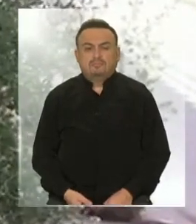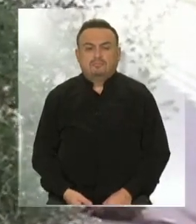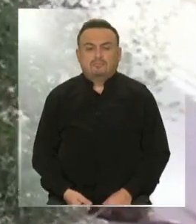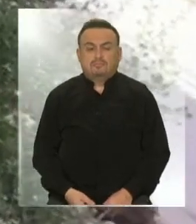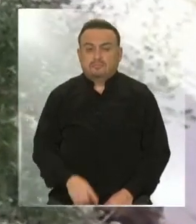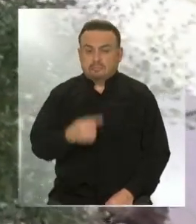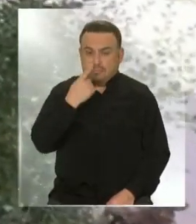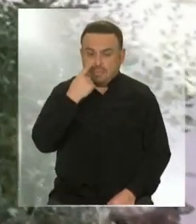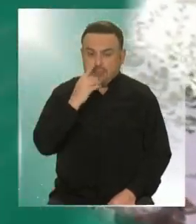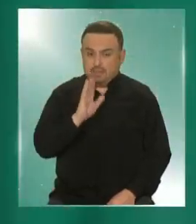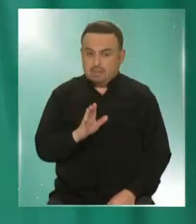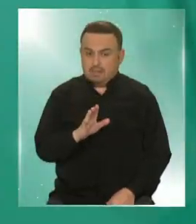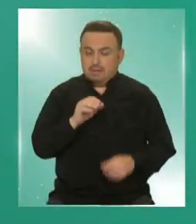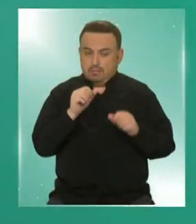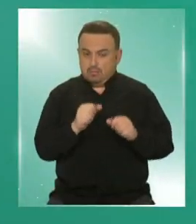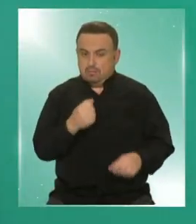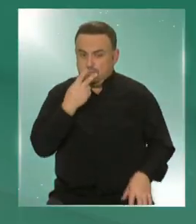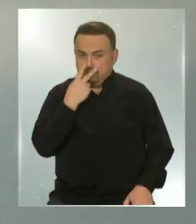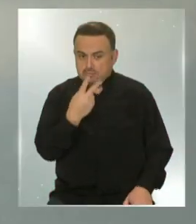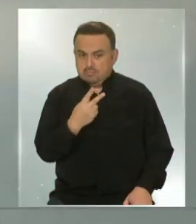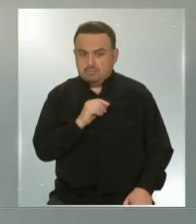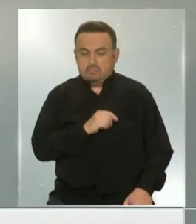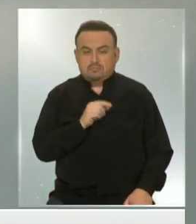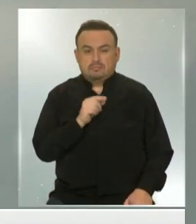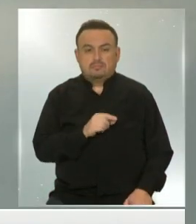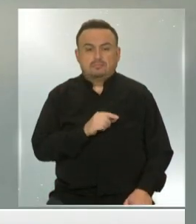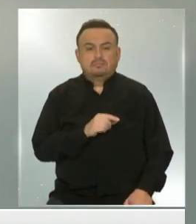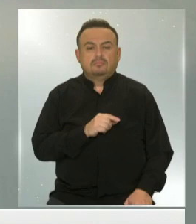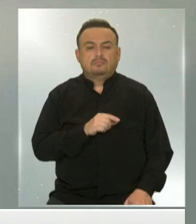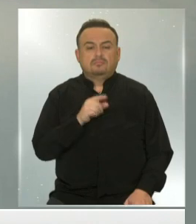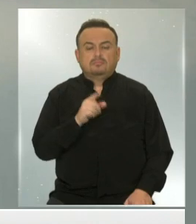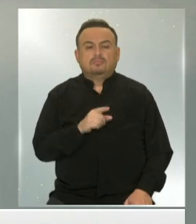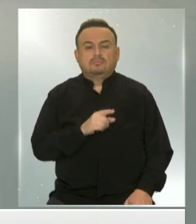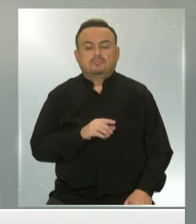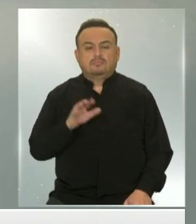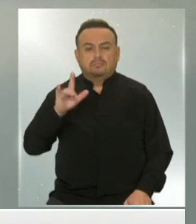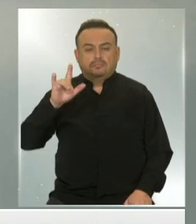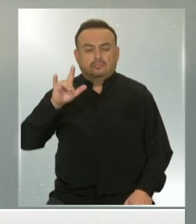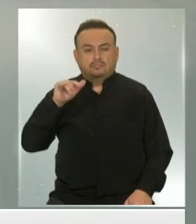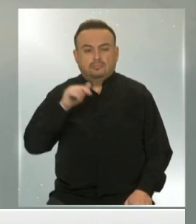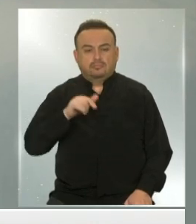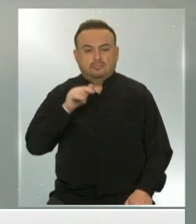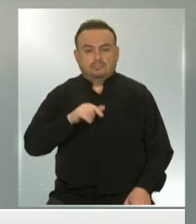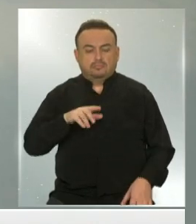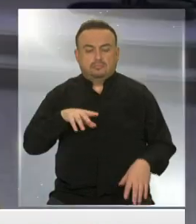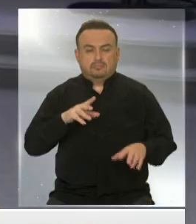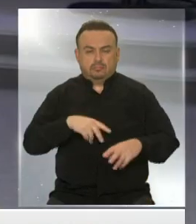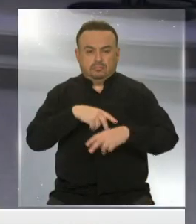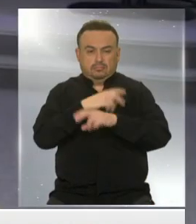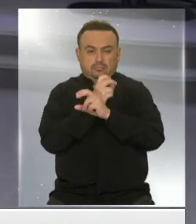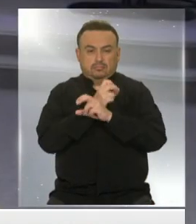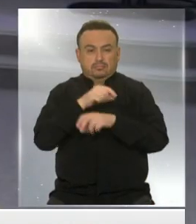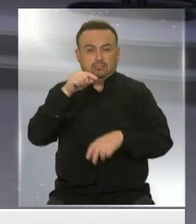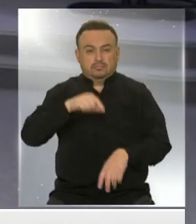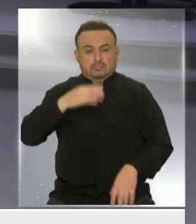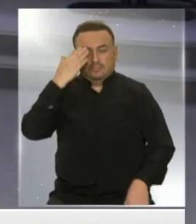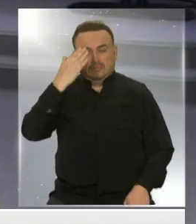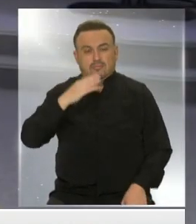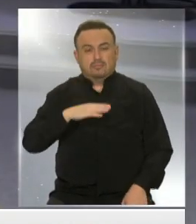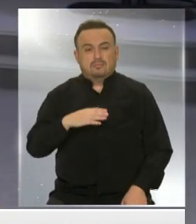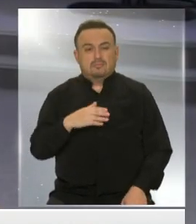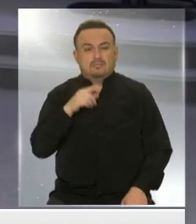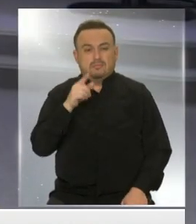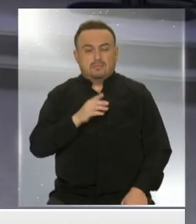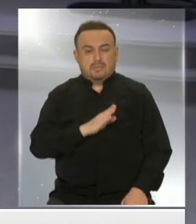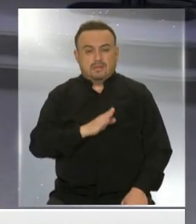ojo se puede ver incluso a través de las cuentas de streaming hoy es un día muy muy importante los avances para realizar